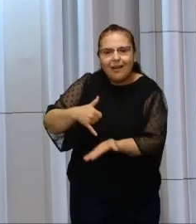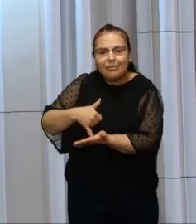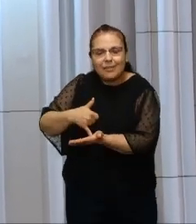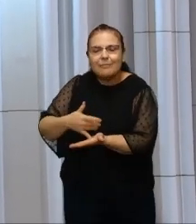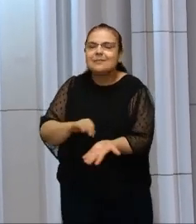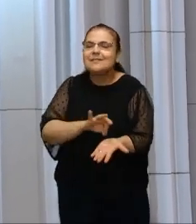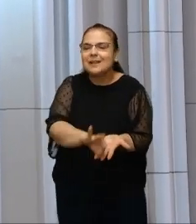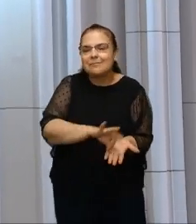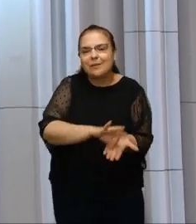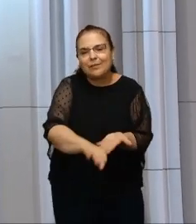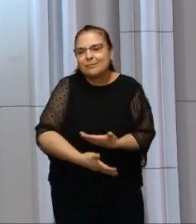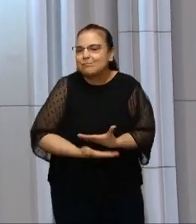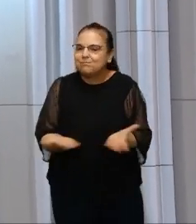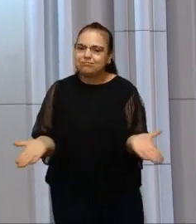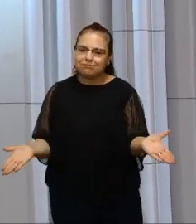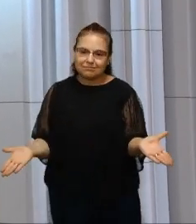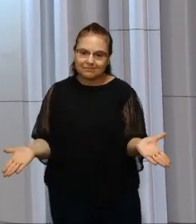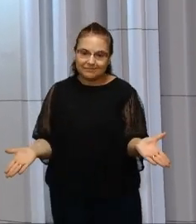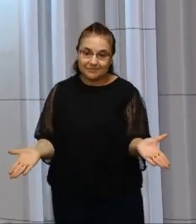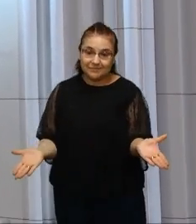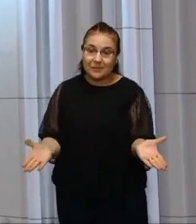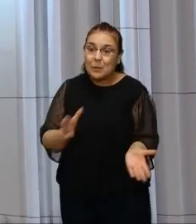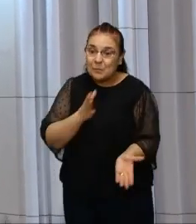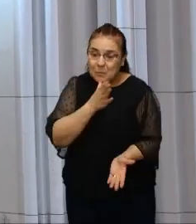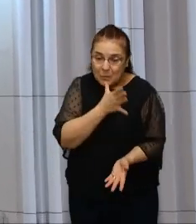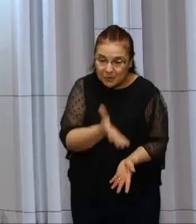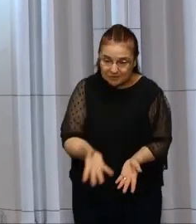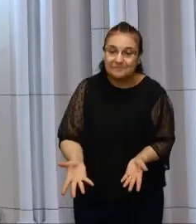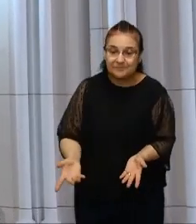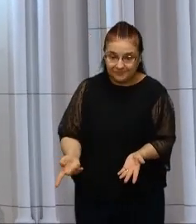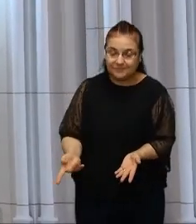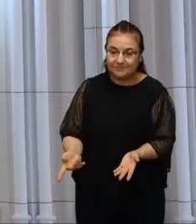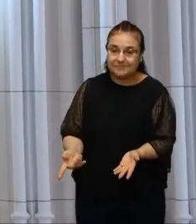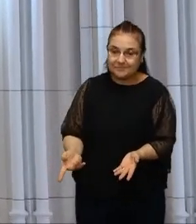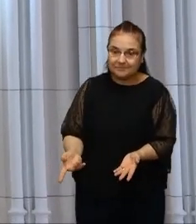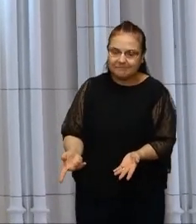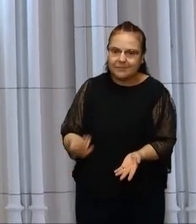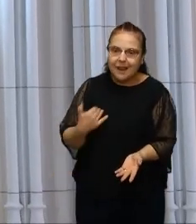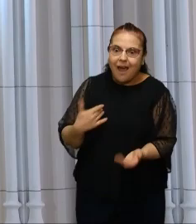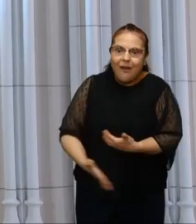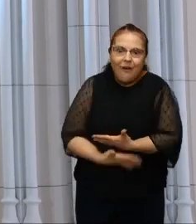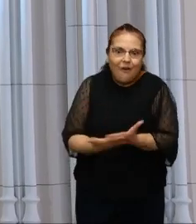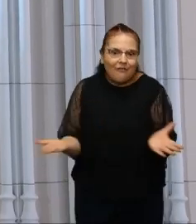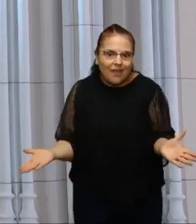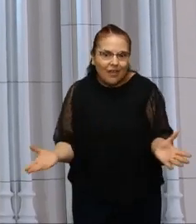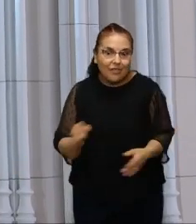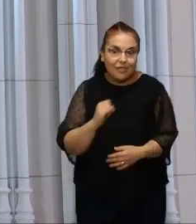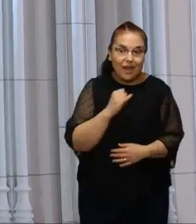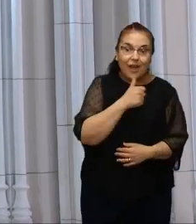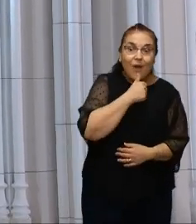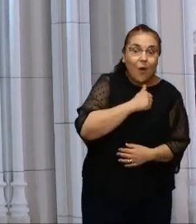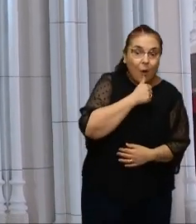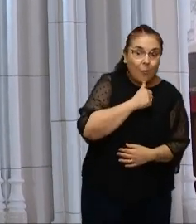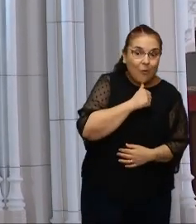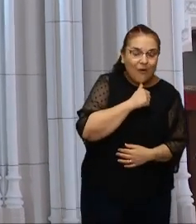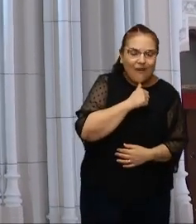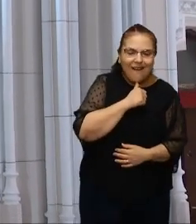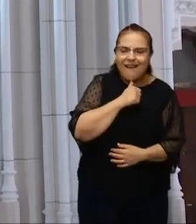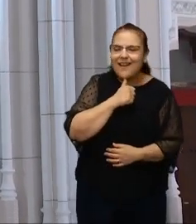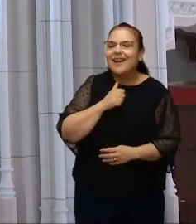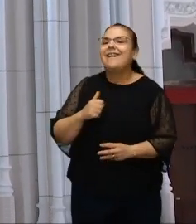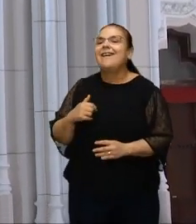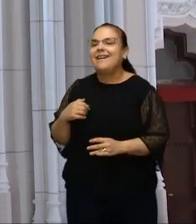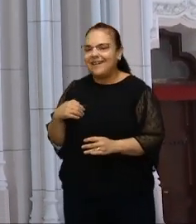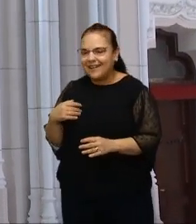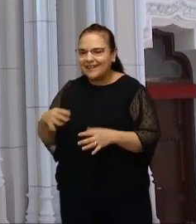al servicio de los demás. Por lo tanto, entre la confianza de Job y la humildad a la que